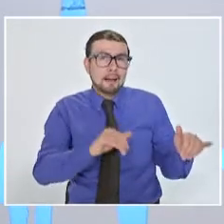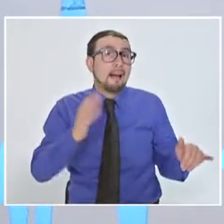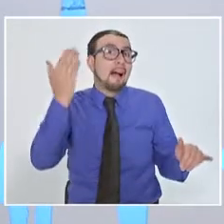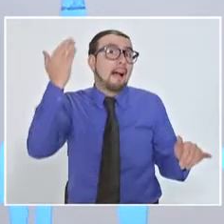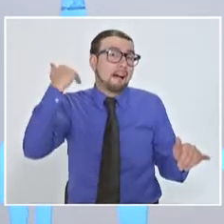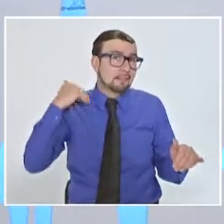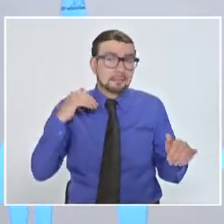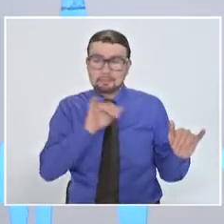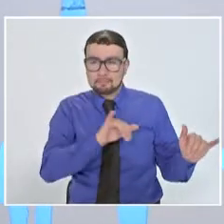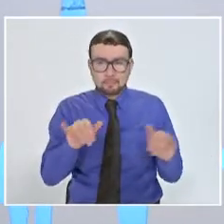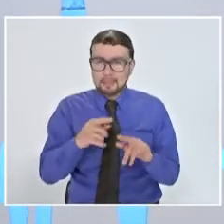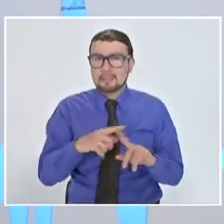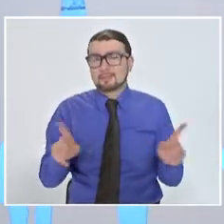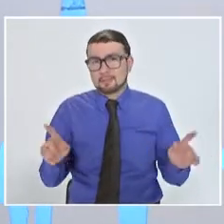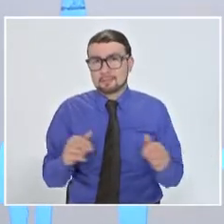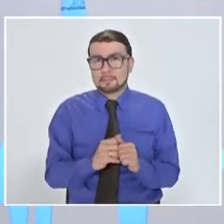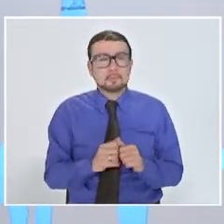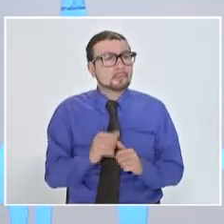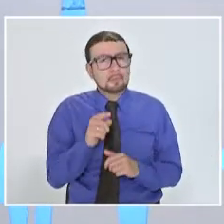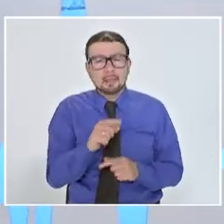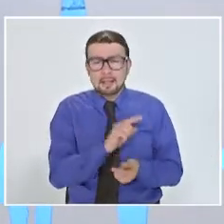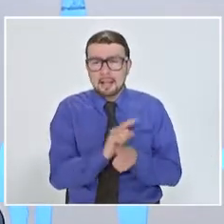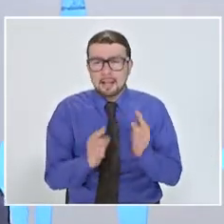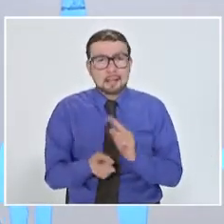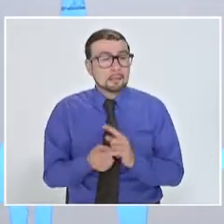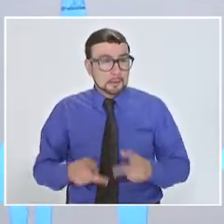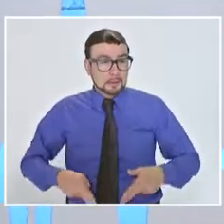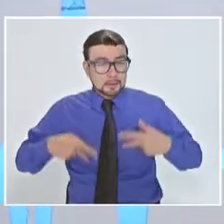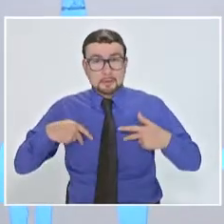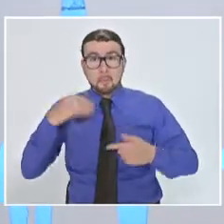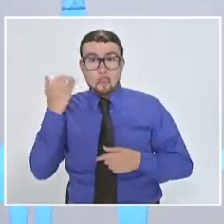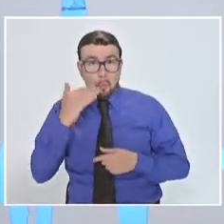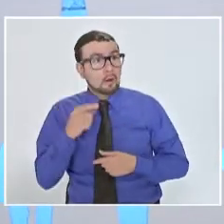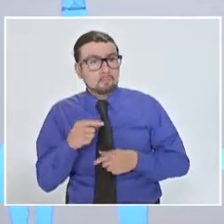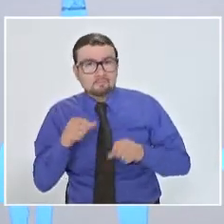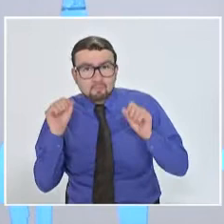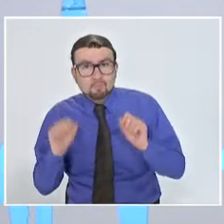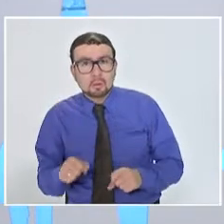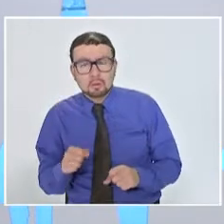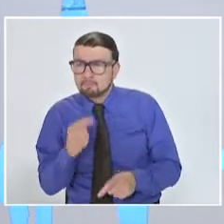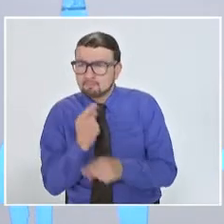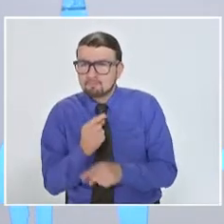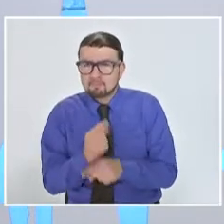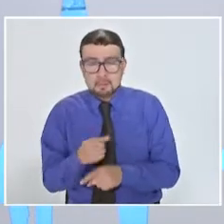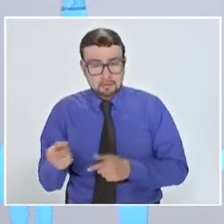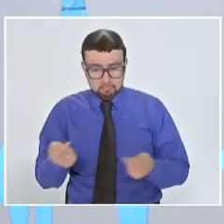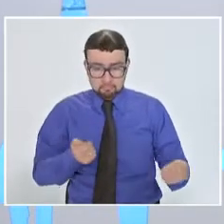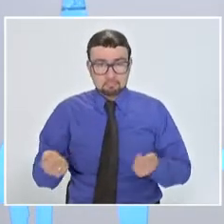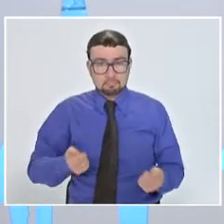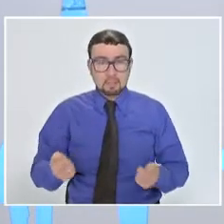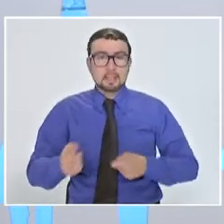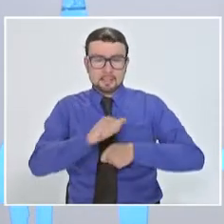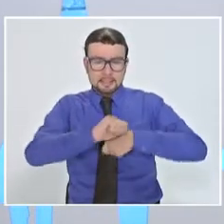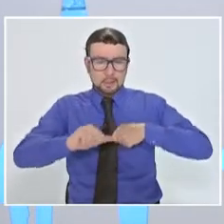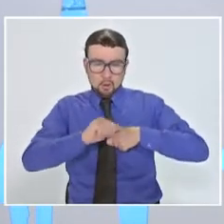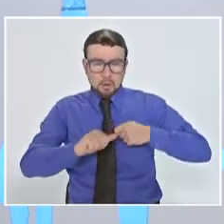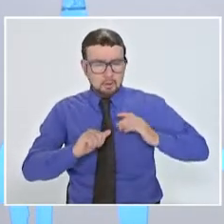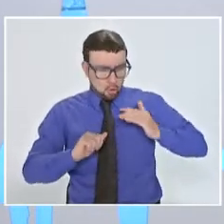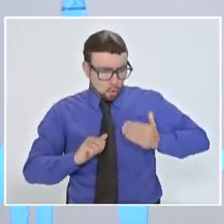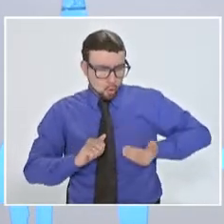totalmente diferentes. Entonces, otra de las cosas que cambió la vida de las mujeres es poder realizar en el momento del tratamiento cirugías